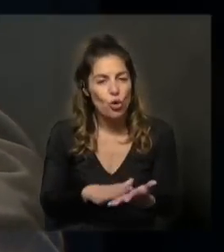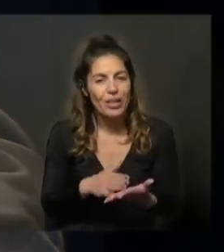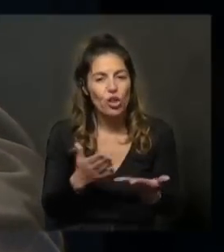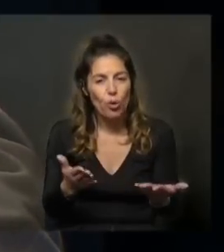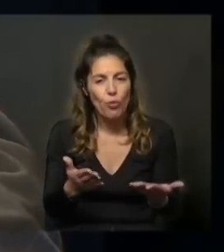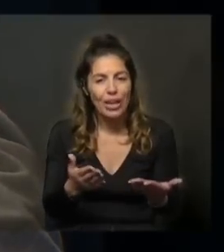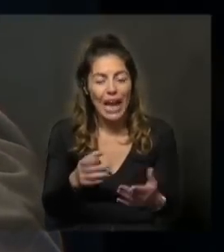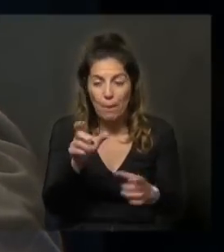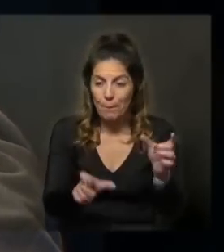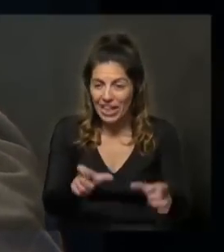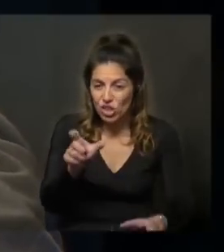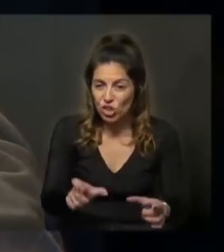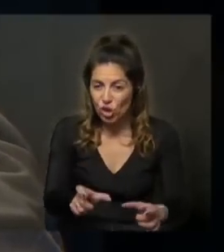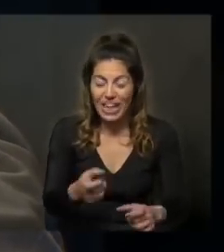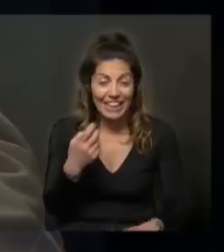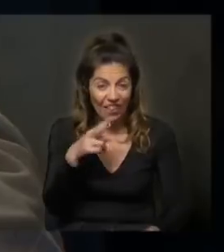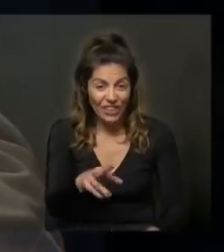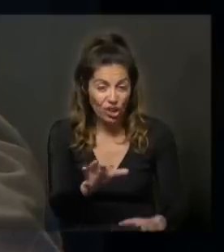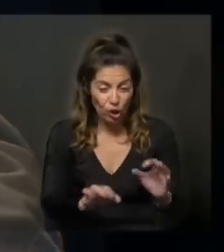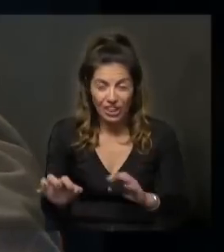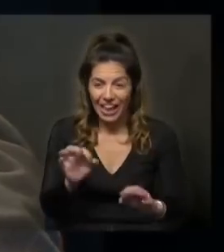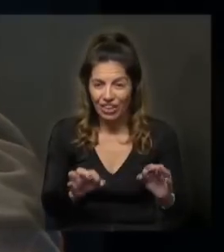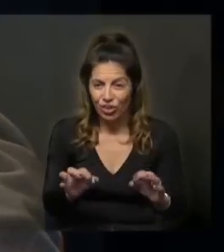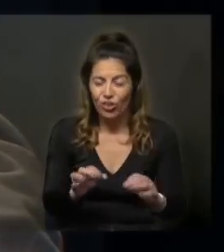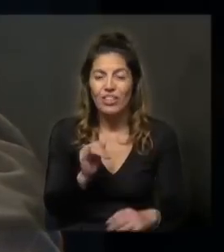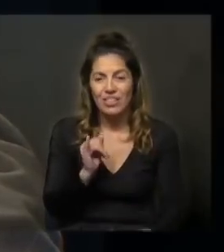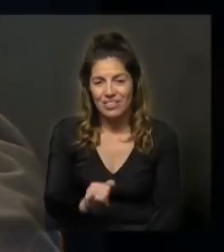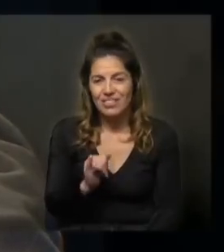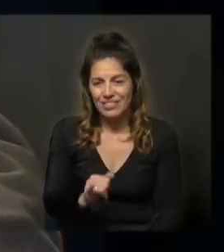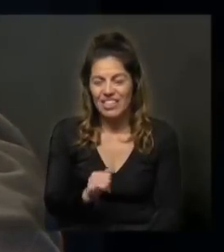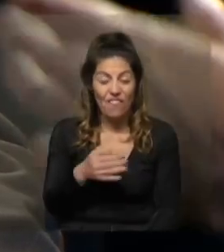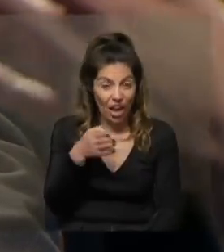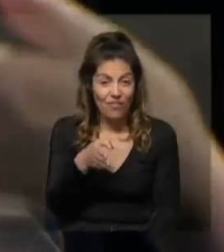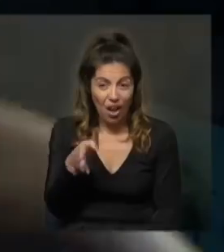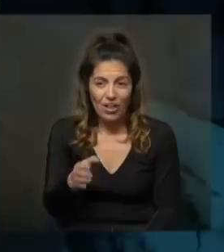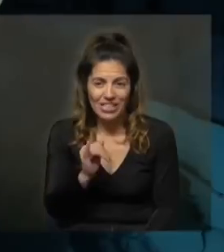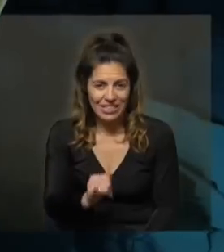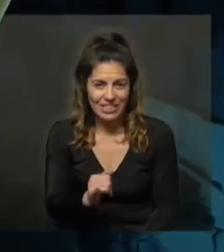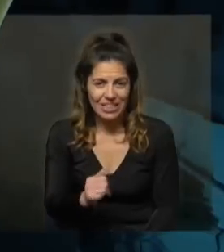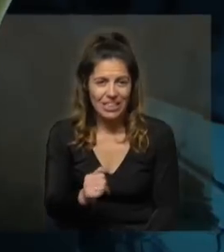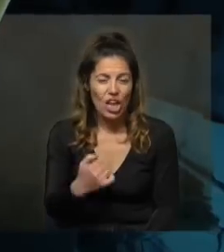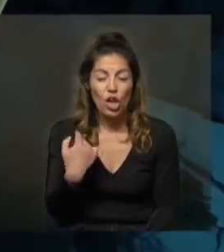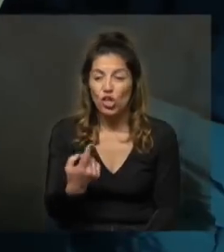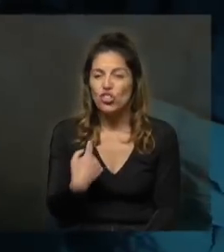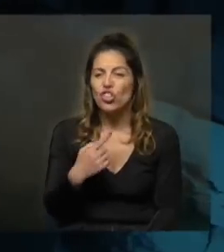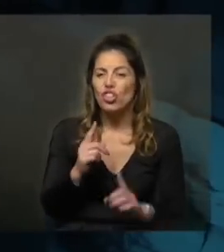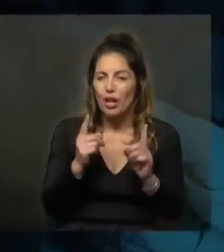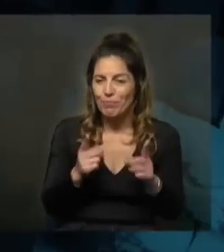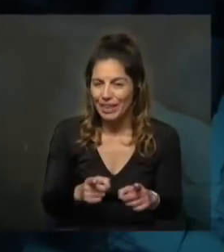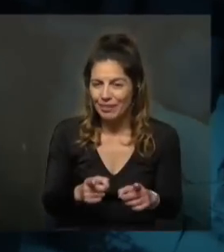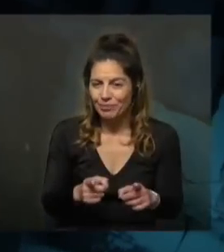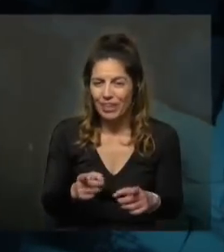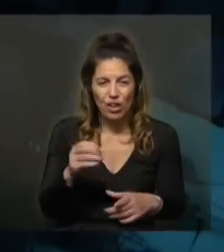hay hay un público que está viendo teatro y que eso también Sí claro van Ay ojo también en nosotros influye la